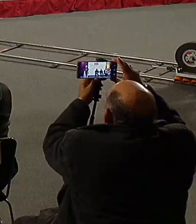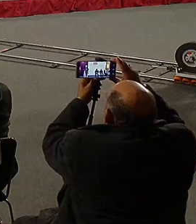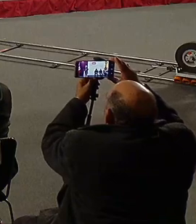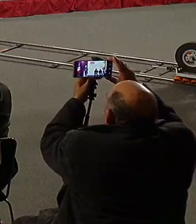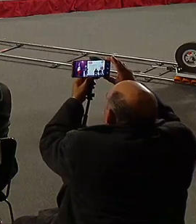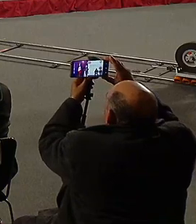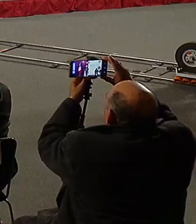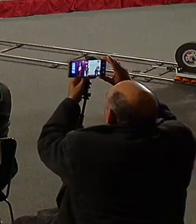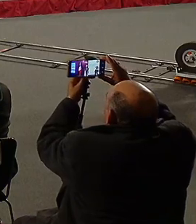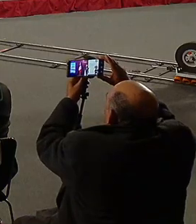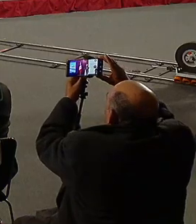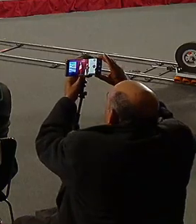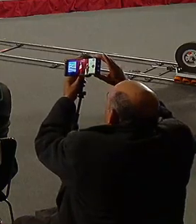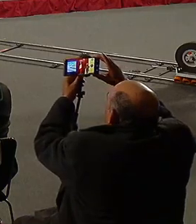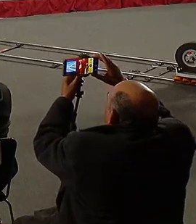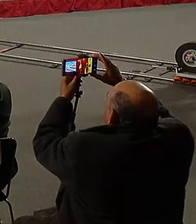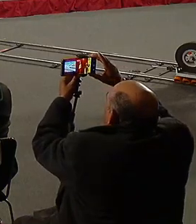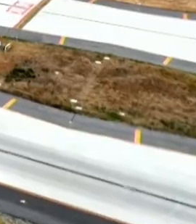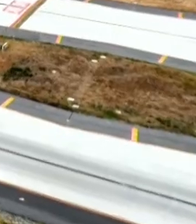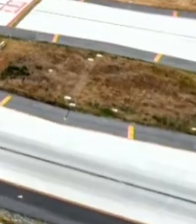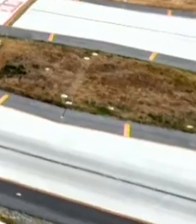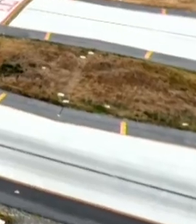1788.